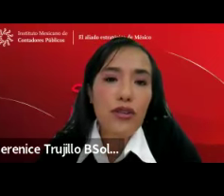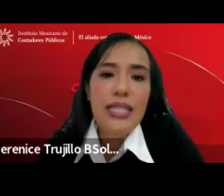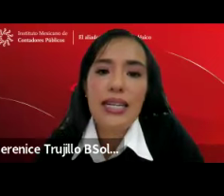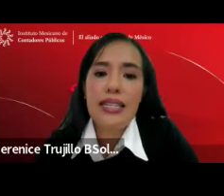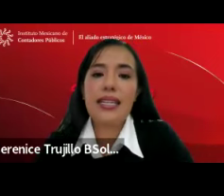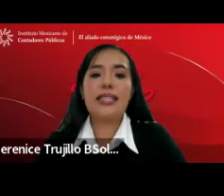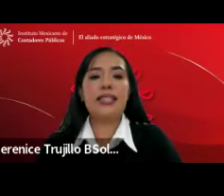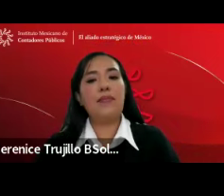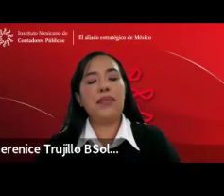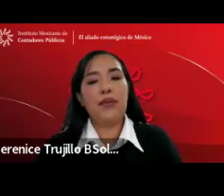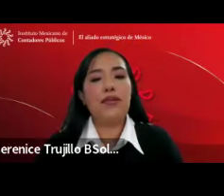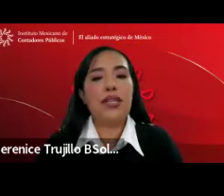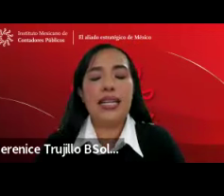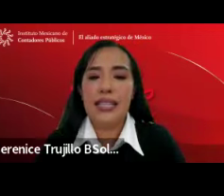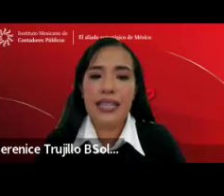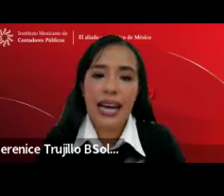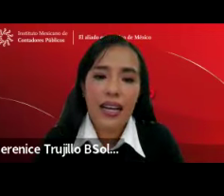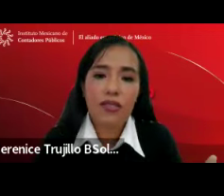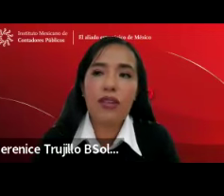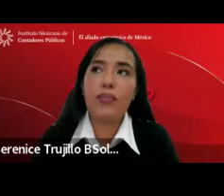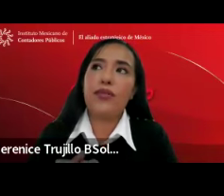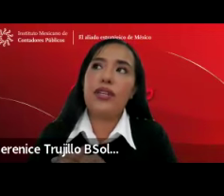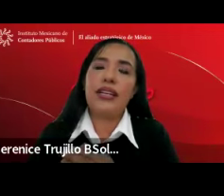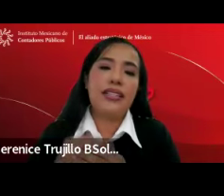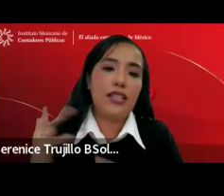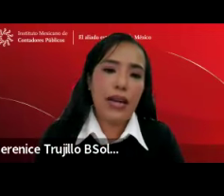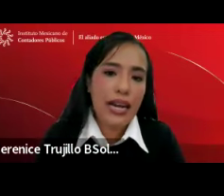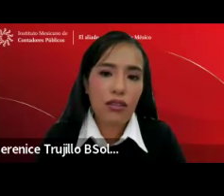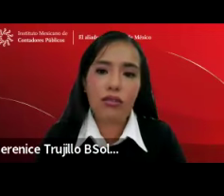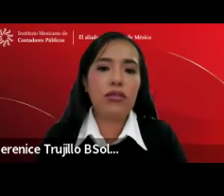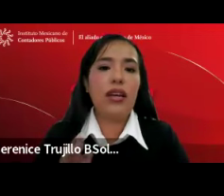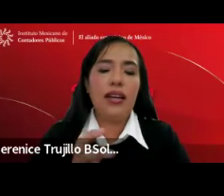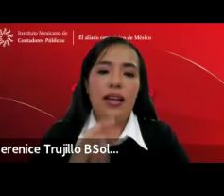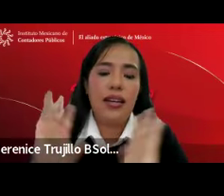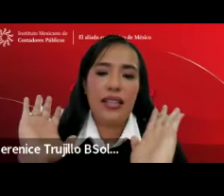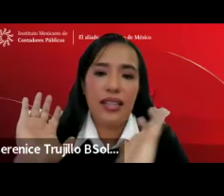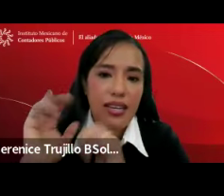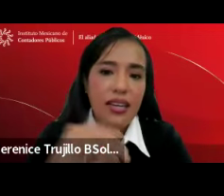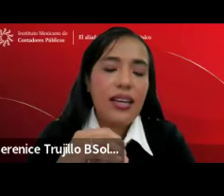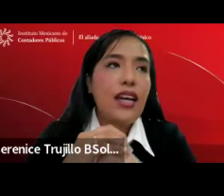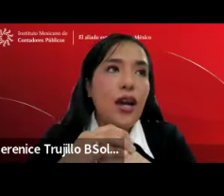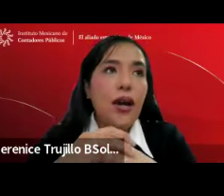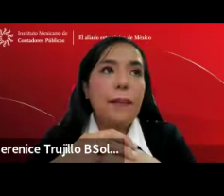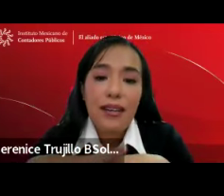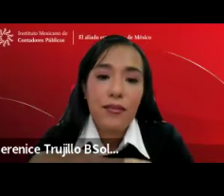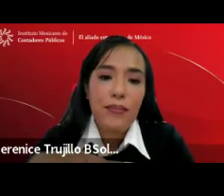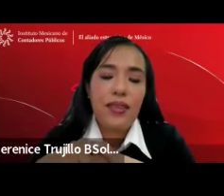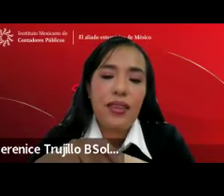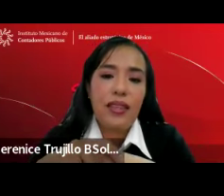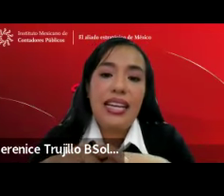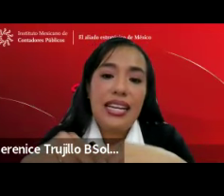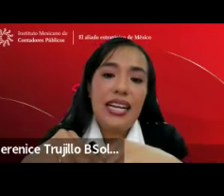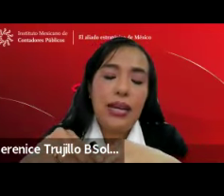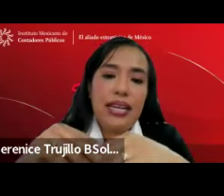Estos proveedores de listas, hay proveedores de listas caros, hay proveedores de listas baratos, etcétera.